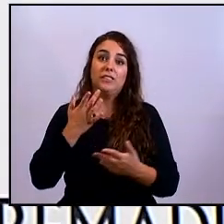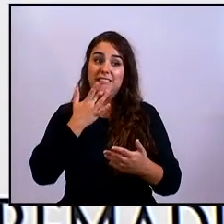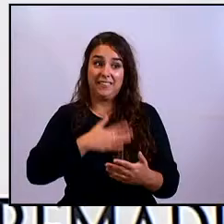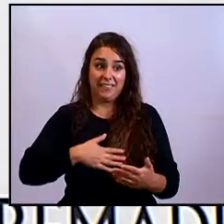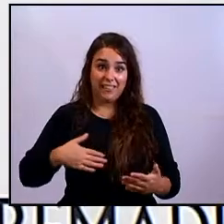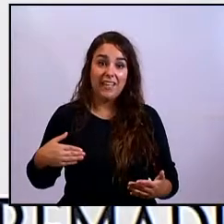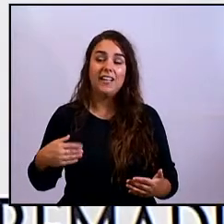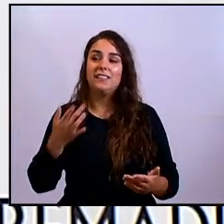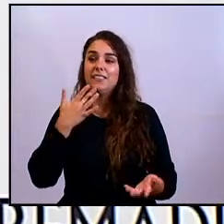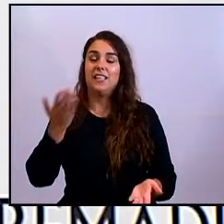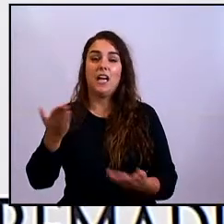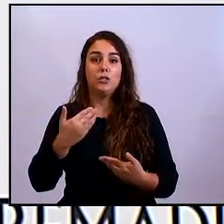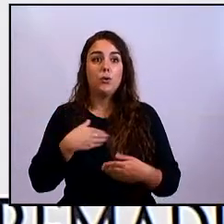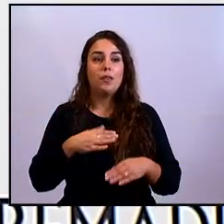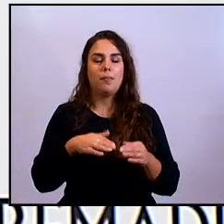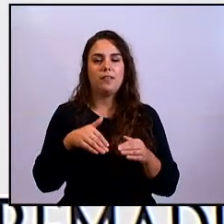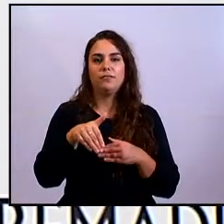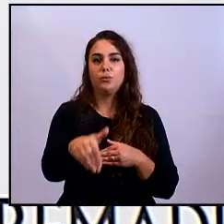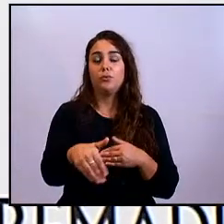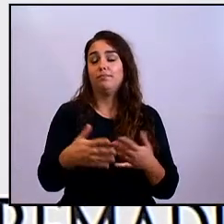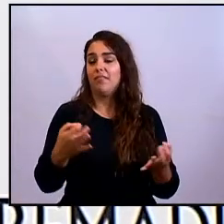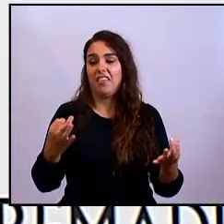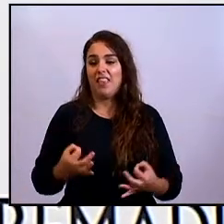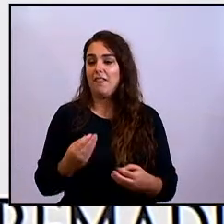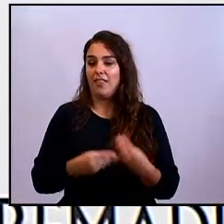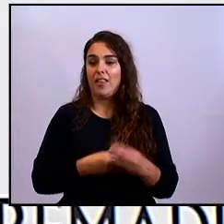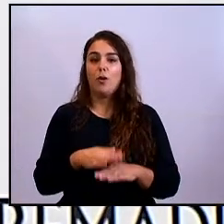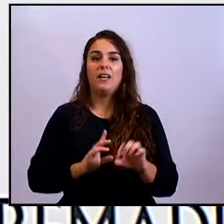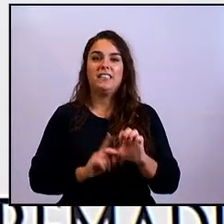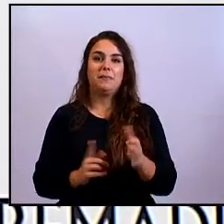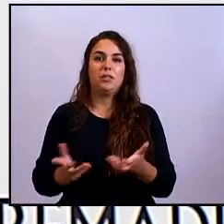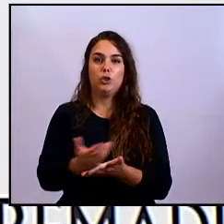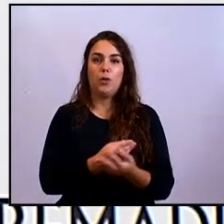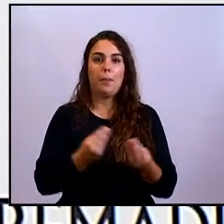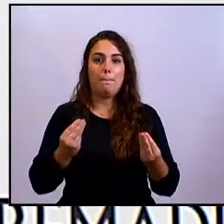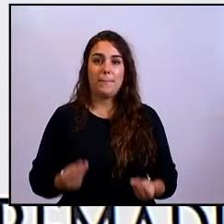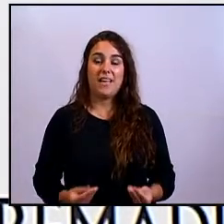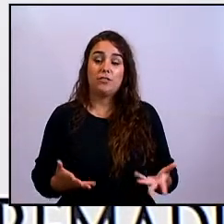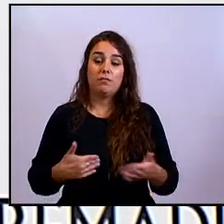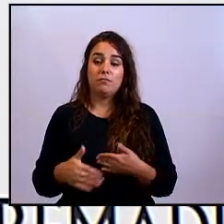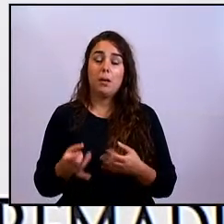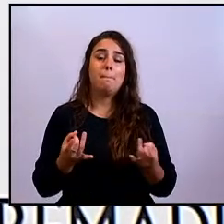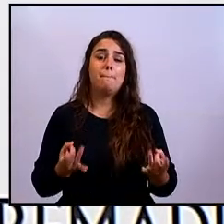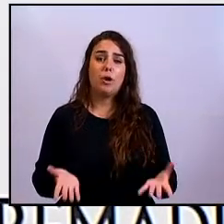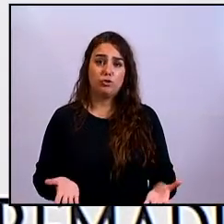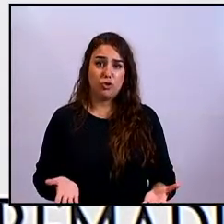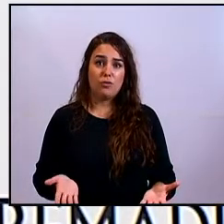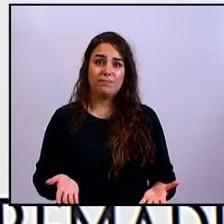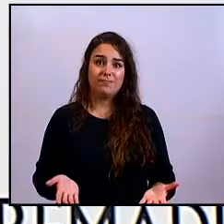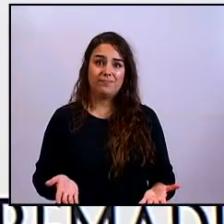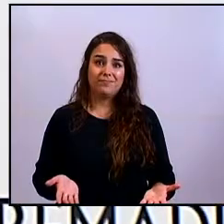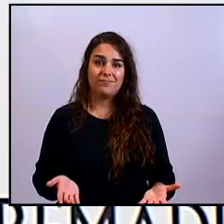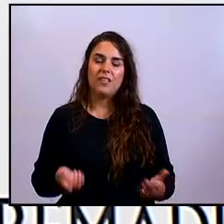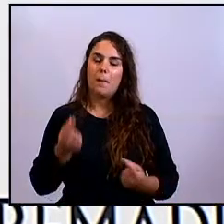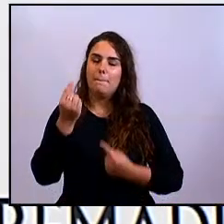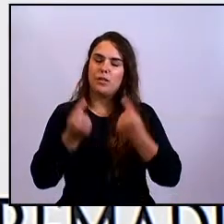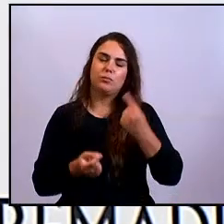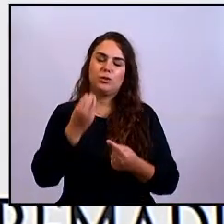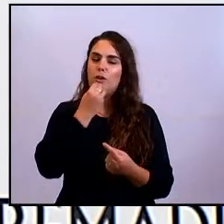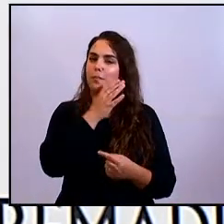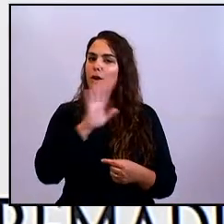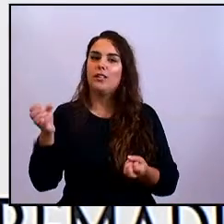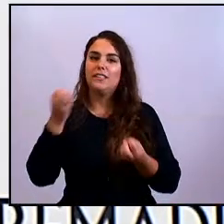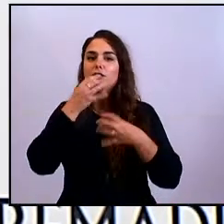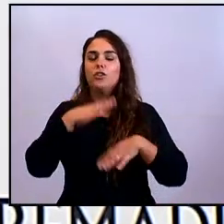si hay altura de miras, y debería haberla por el bien de todos los extremeños, pues muy pronto podremos tener el mejor presupuesto de la historia